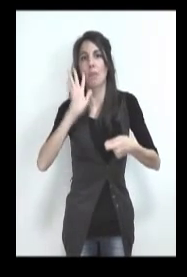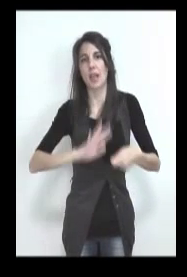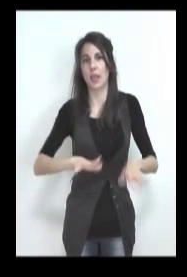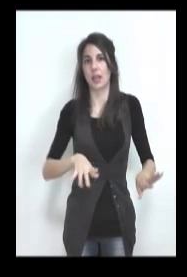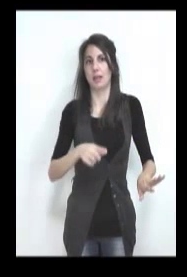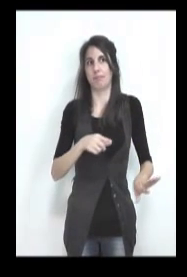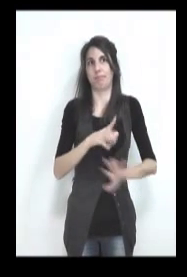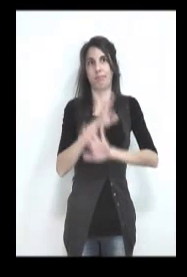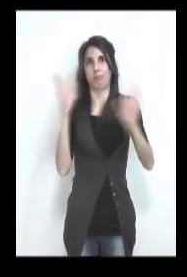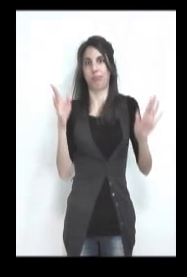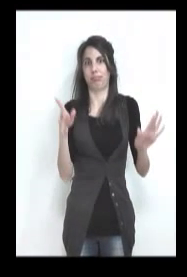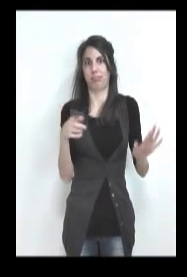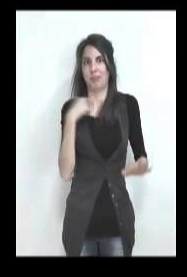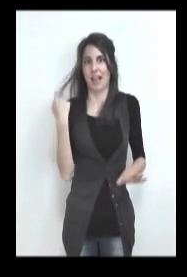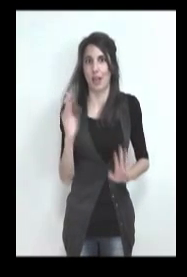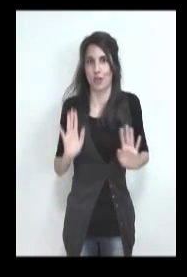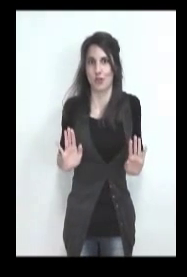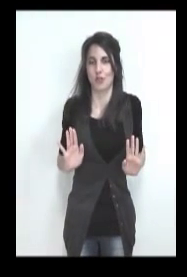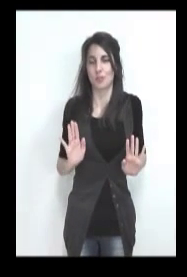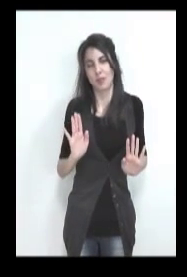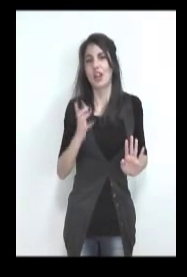es pecado si se dice en el contexto adecuado.